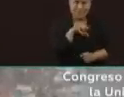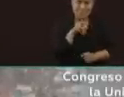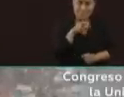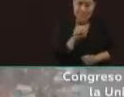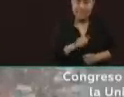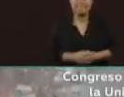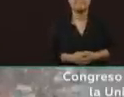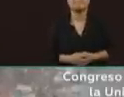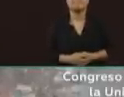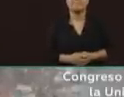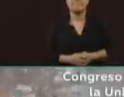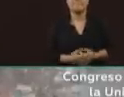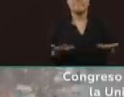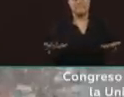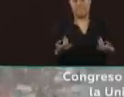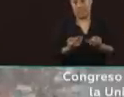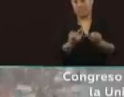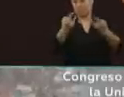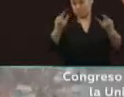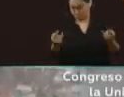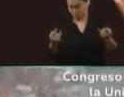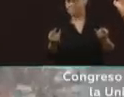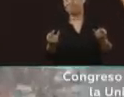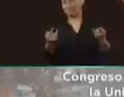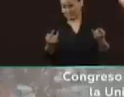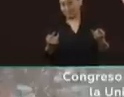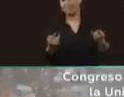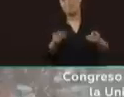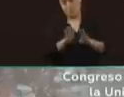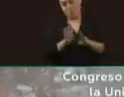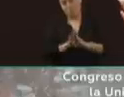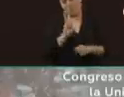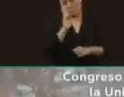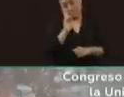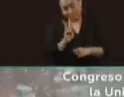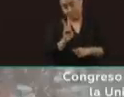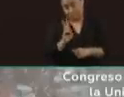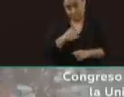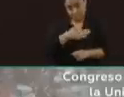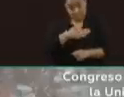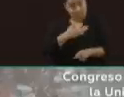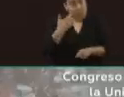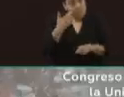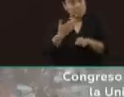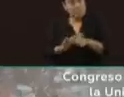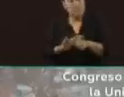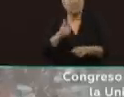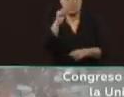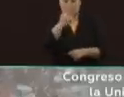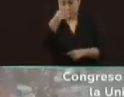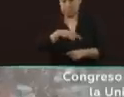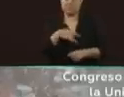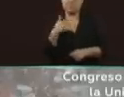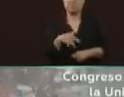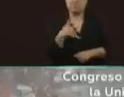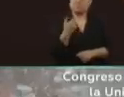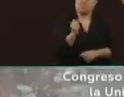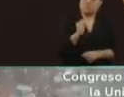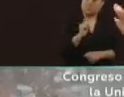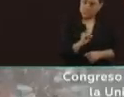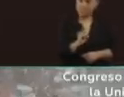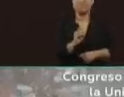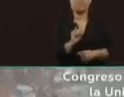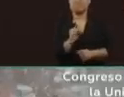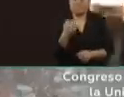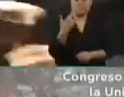La historia nos observa y es nuestra responsabilidad actuar con el compromiso y la